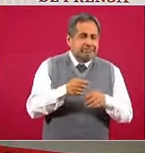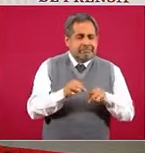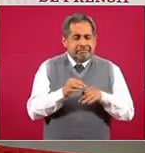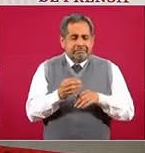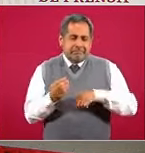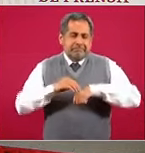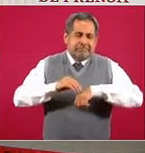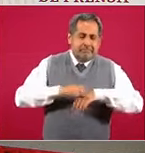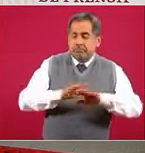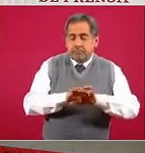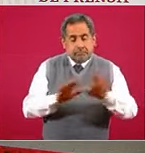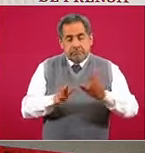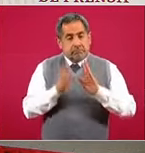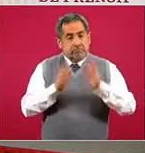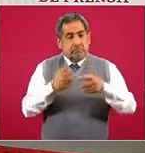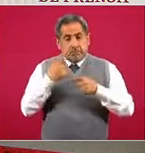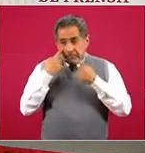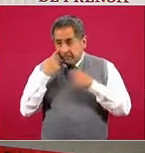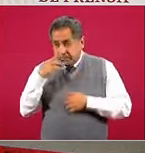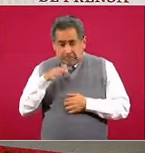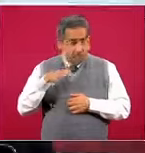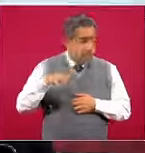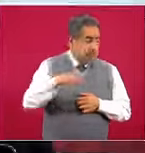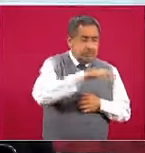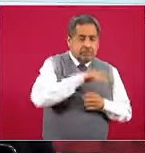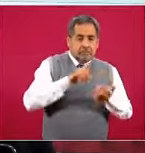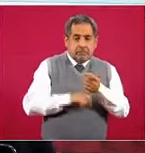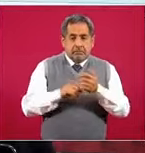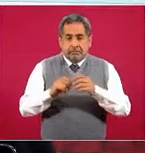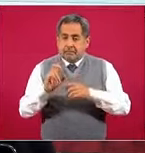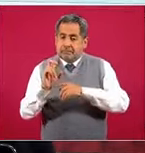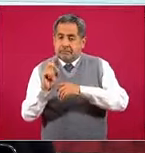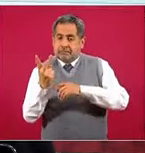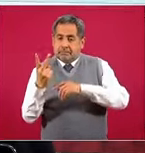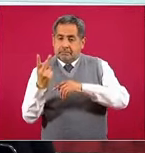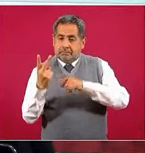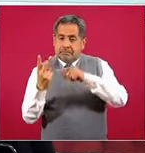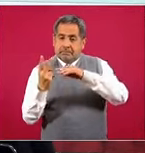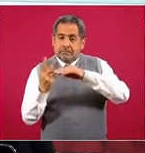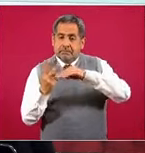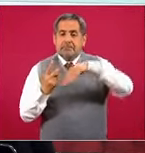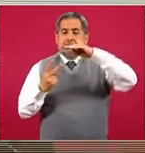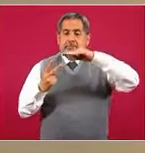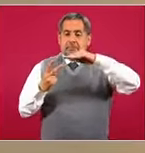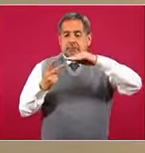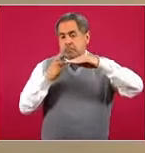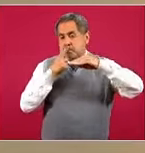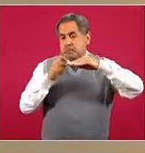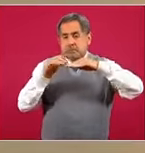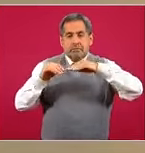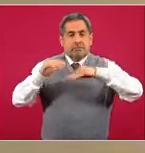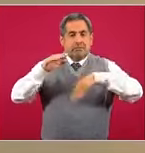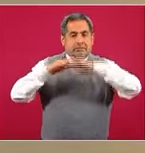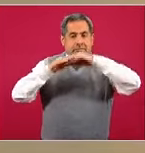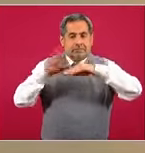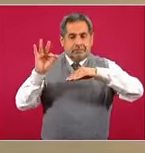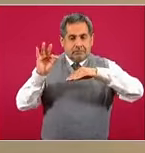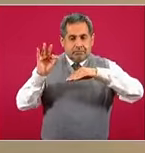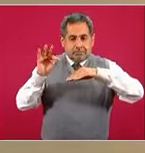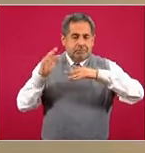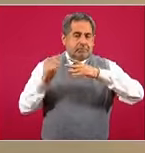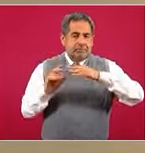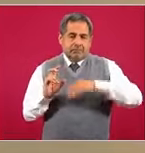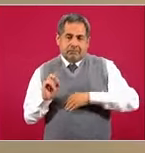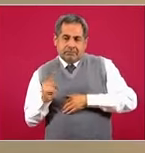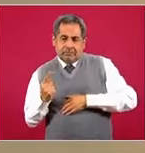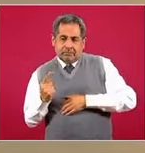estoy en naranja. No, es 32, ahí empieza el rojo y a partir de ahí hasta el 40 es rojo, punto. Y 31